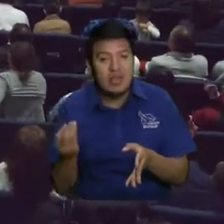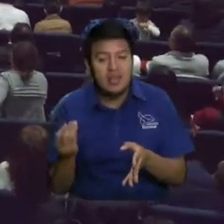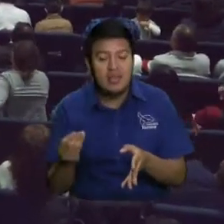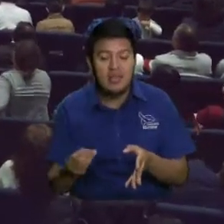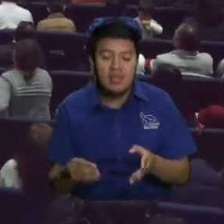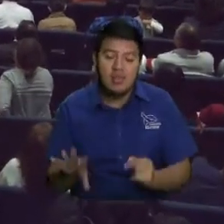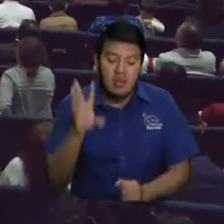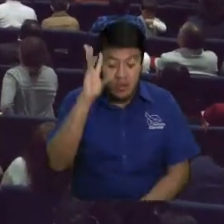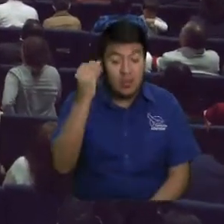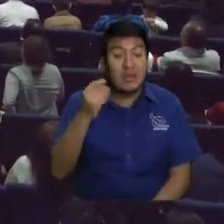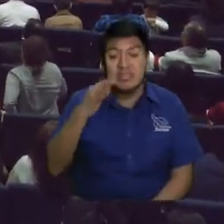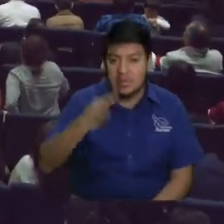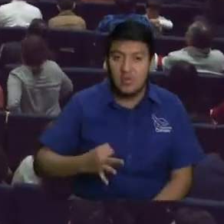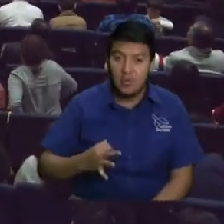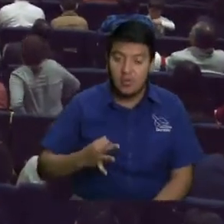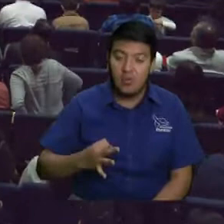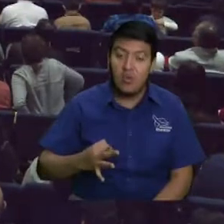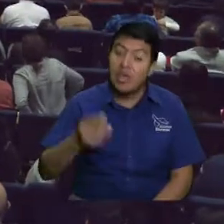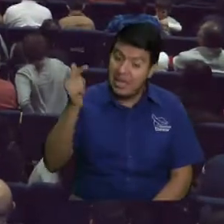agua.